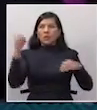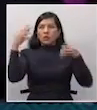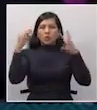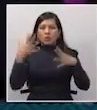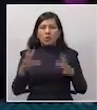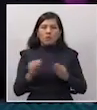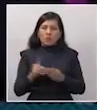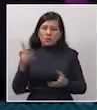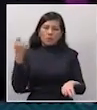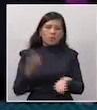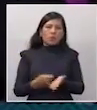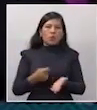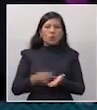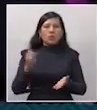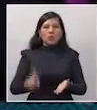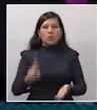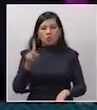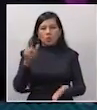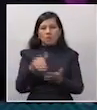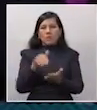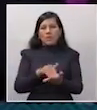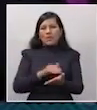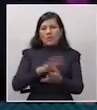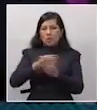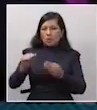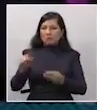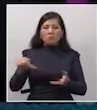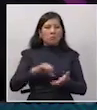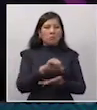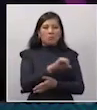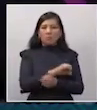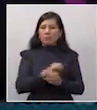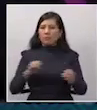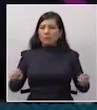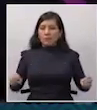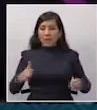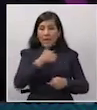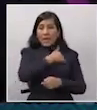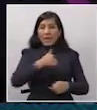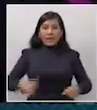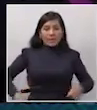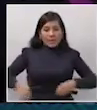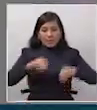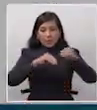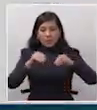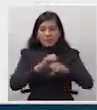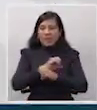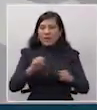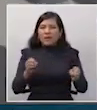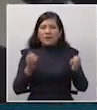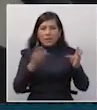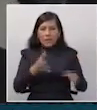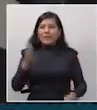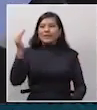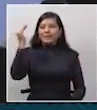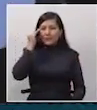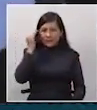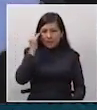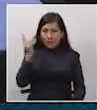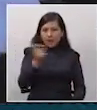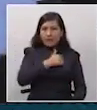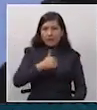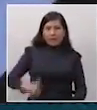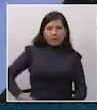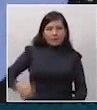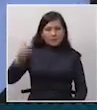de $1,000,000, no la han pagado, la alcaldía no ha hecho absolutamente nada al tener conocimiento de esto, no ha